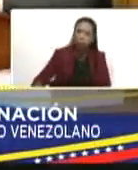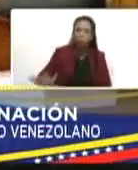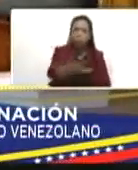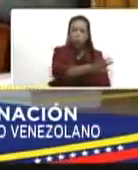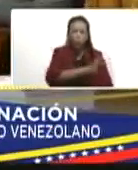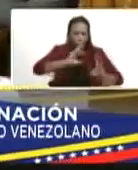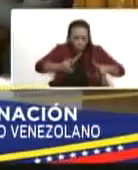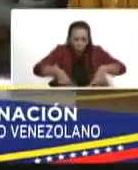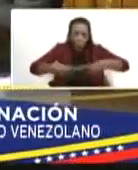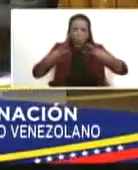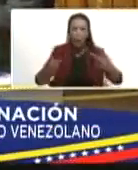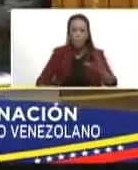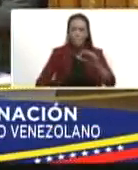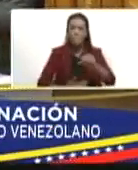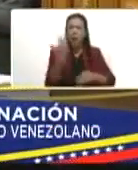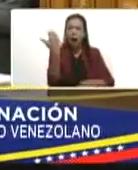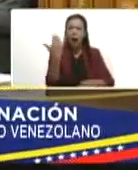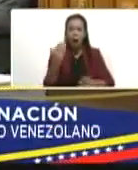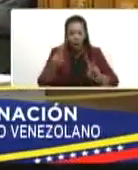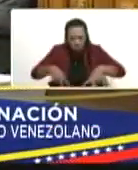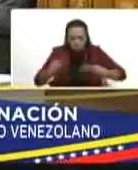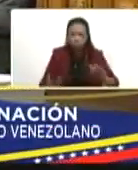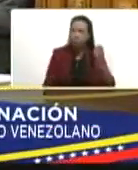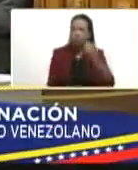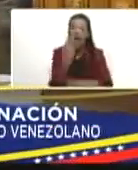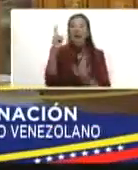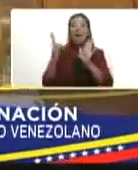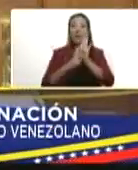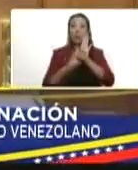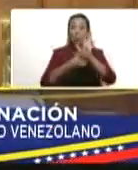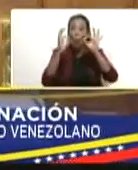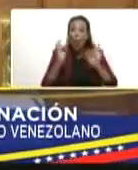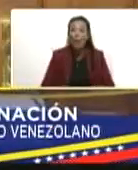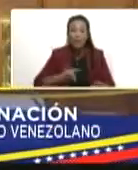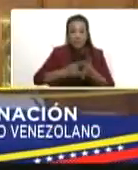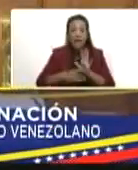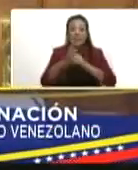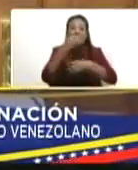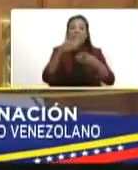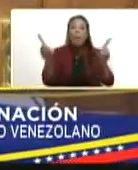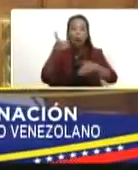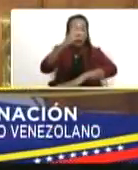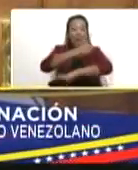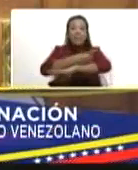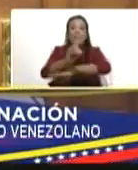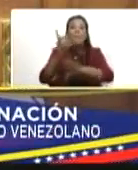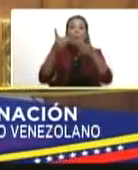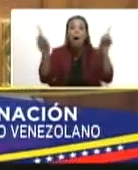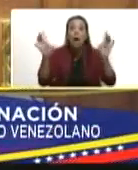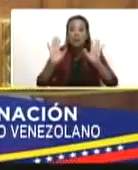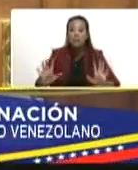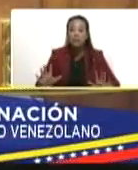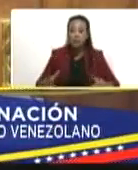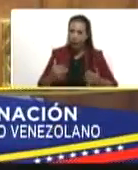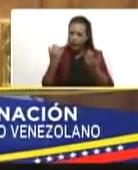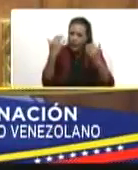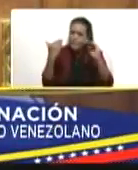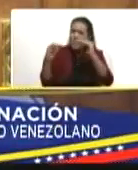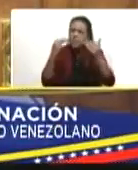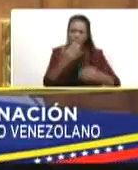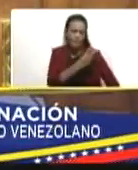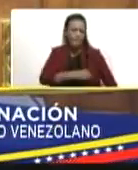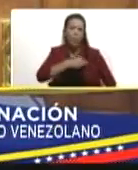ir reinventando y refund el verdadero concepto de la democracia como principio ético como